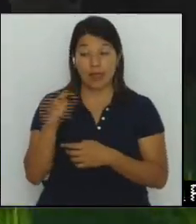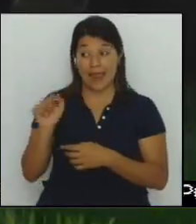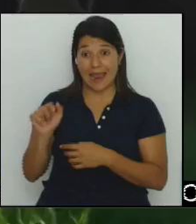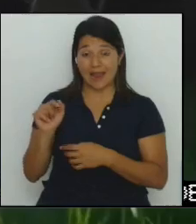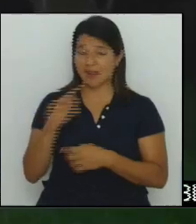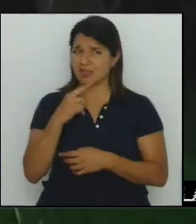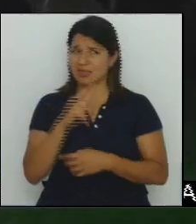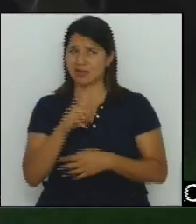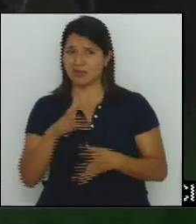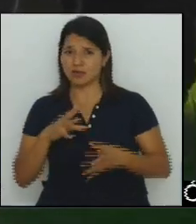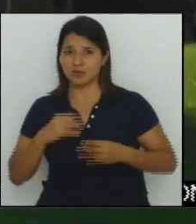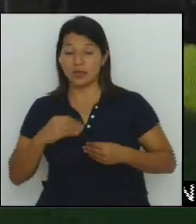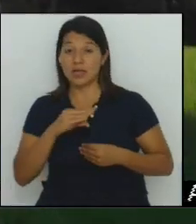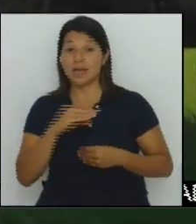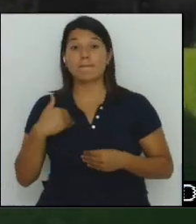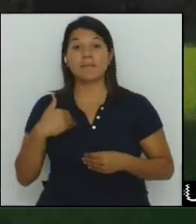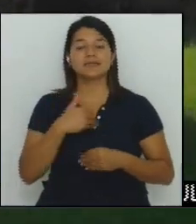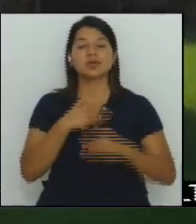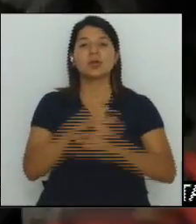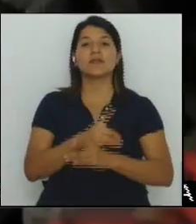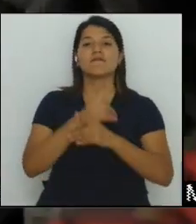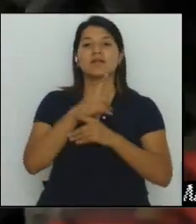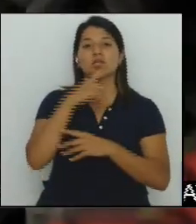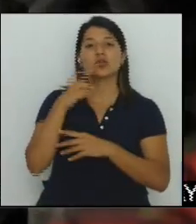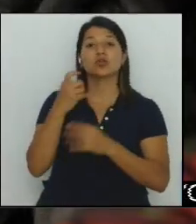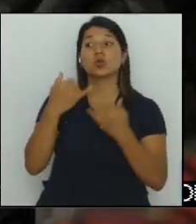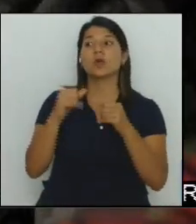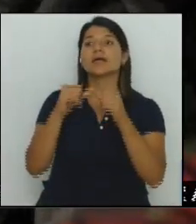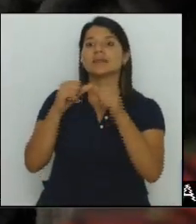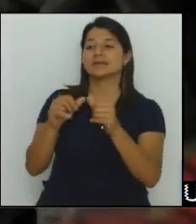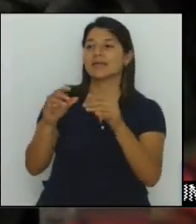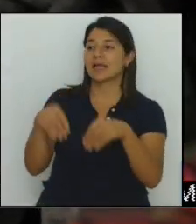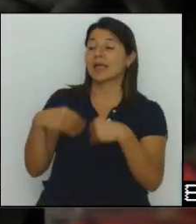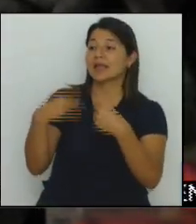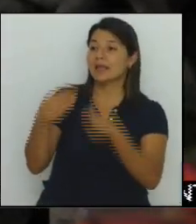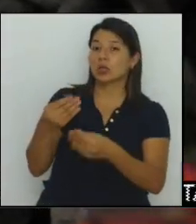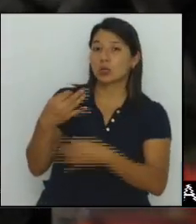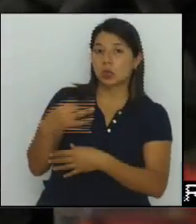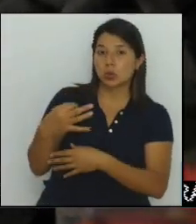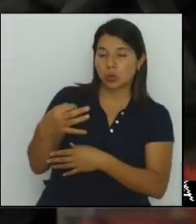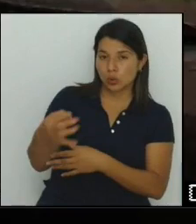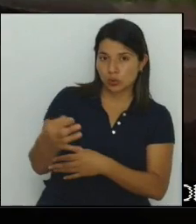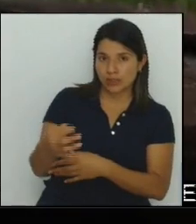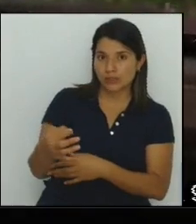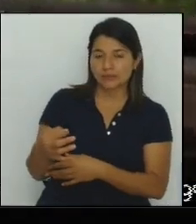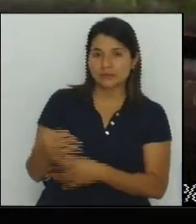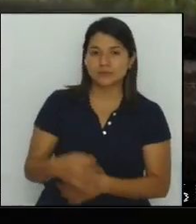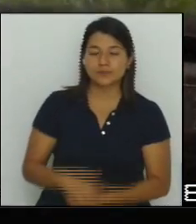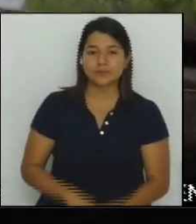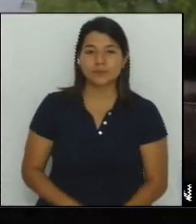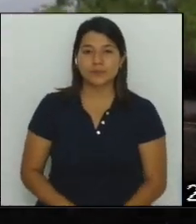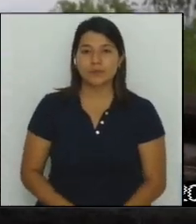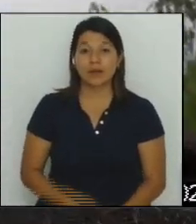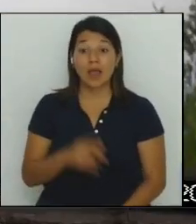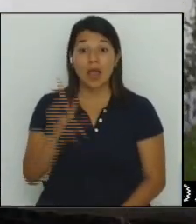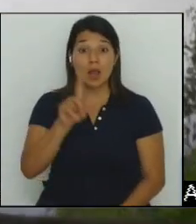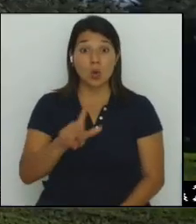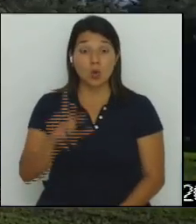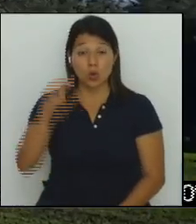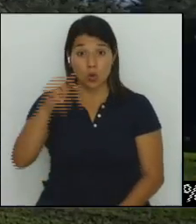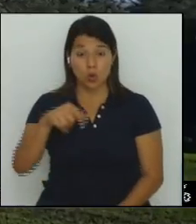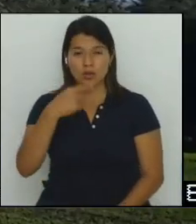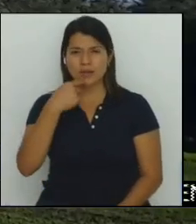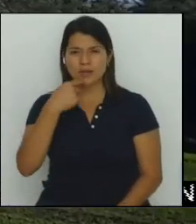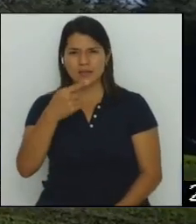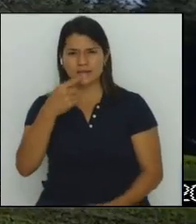de Defensa de Rusia sigue ofreciendo a diario partes de guerra difíciles de verificar. El lunes anunció que sus fuerzas habían derribado un misil Storm Shadow cedido por